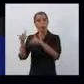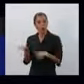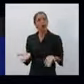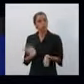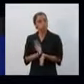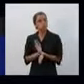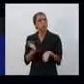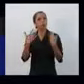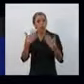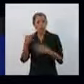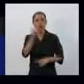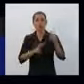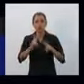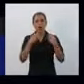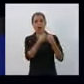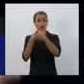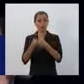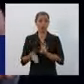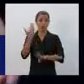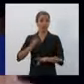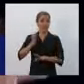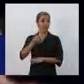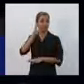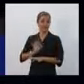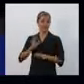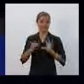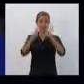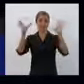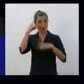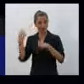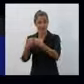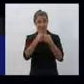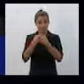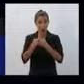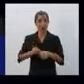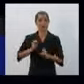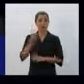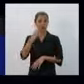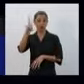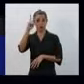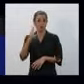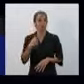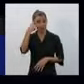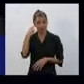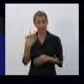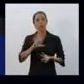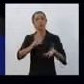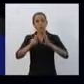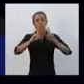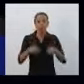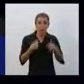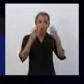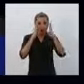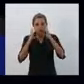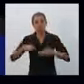acerca de bien democracia en los 80 de tener una política social en el 2000 ahora vamos a tener y vamos a poder generar un